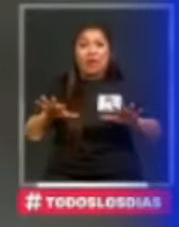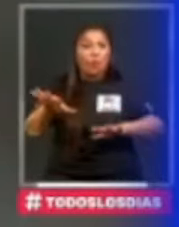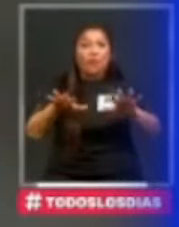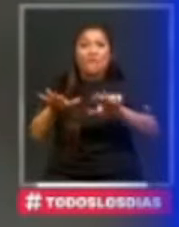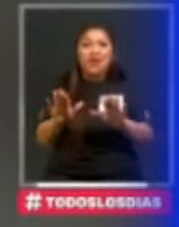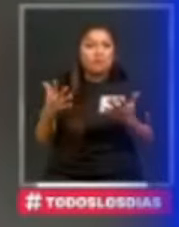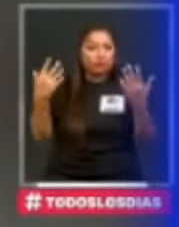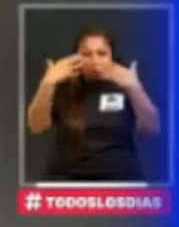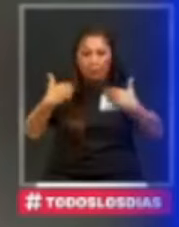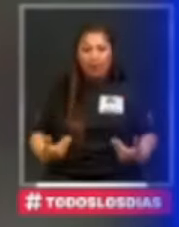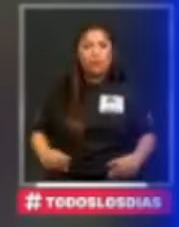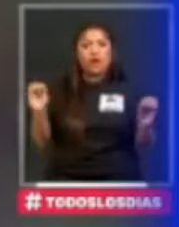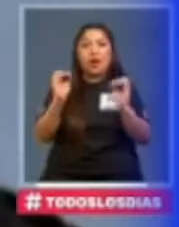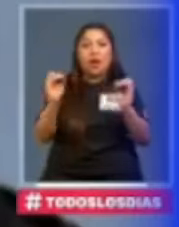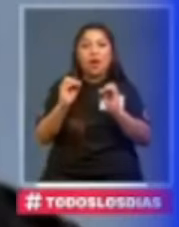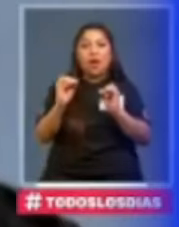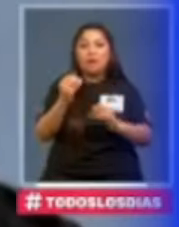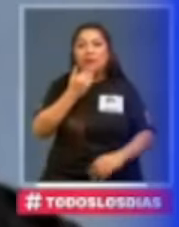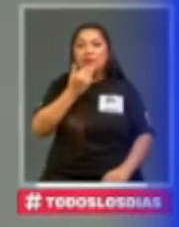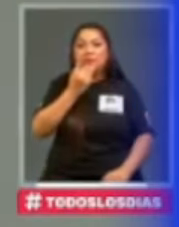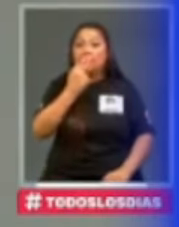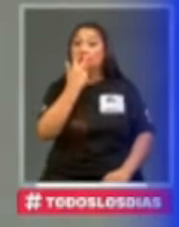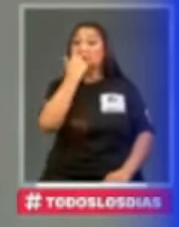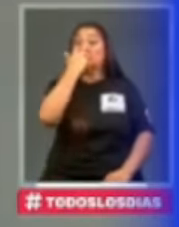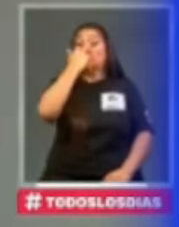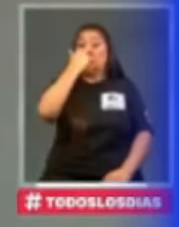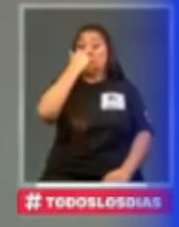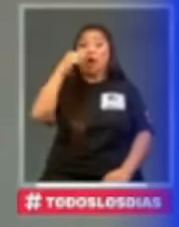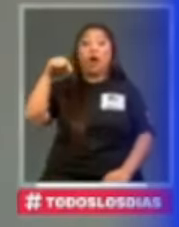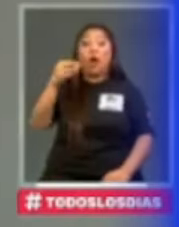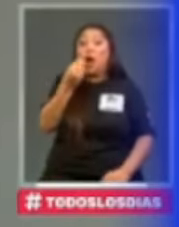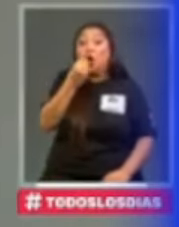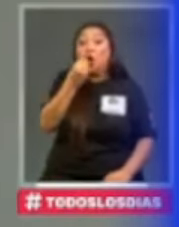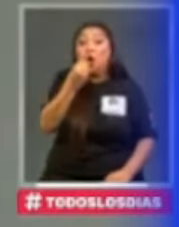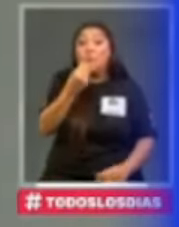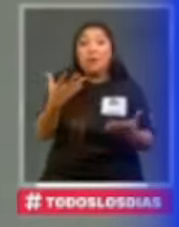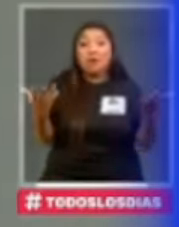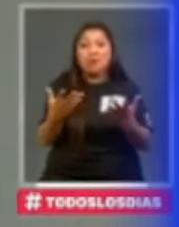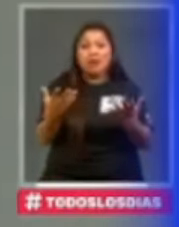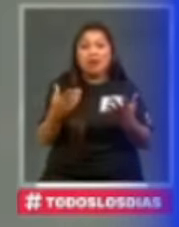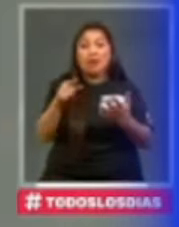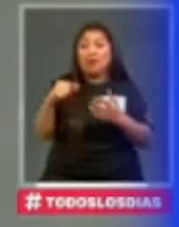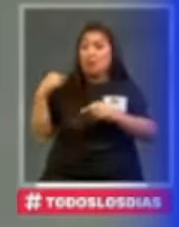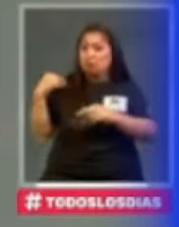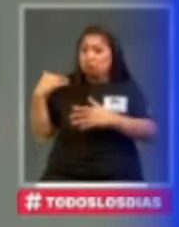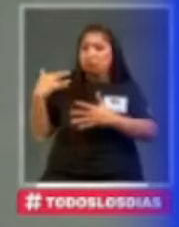Hasta con sonda llegó aquí, comiendo por gastrostomía. Bien, espera, tranquila, tranquila. Y empezó a pasar el